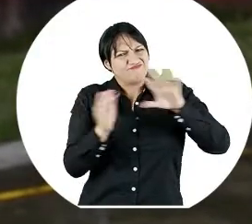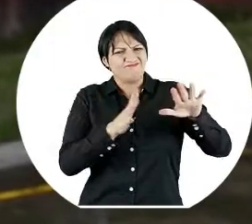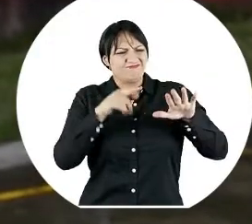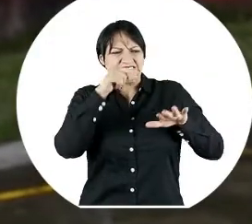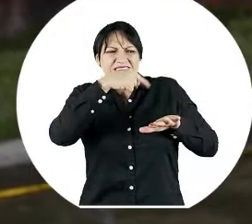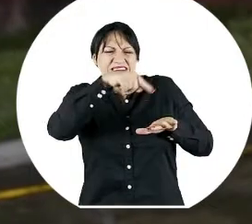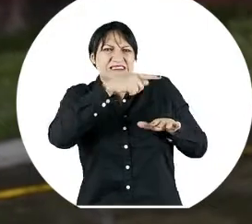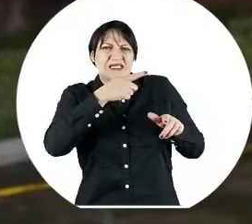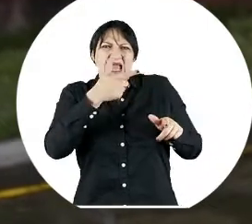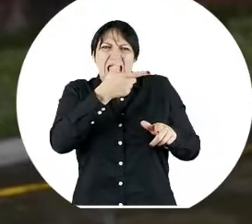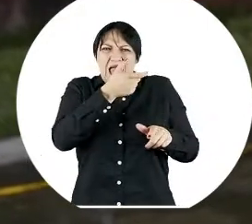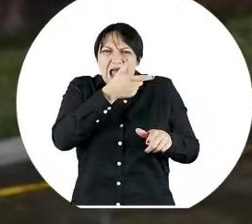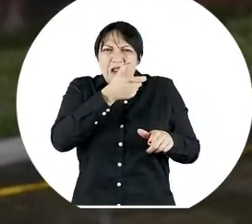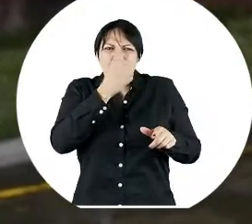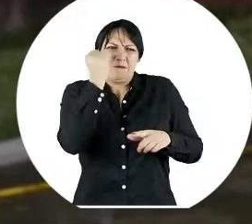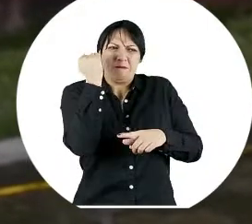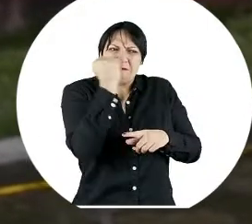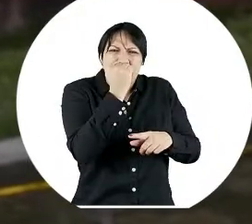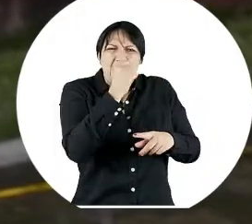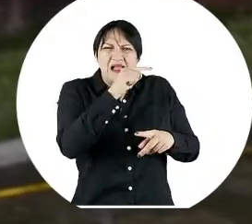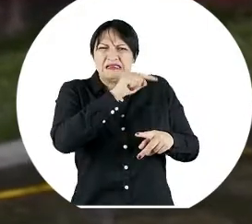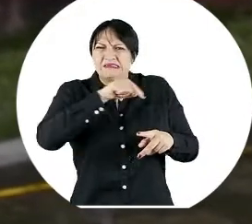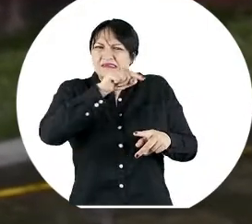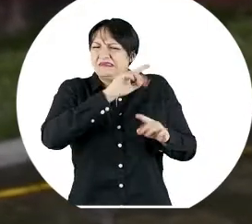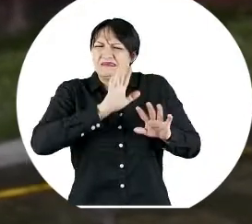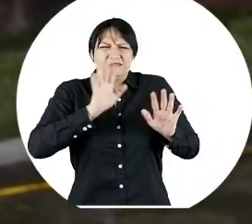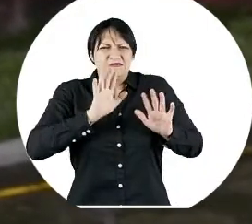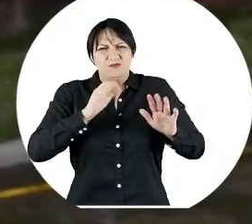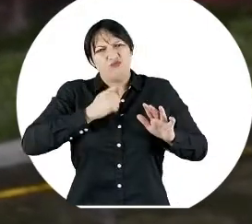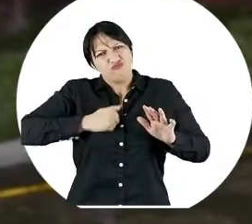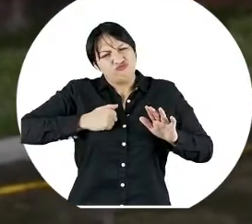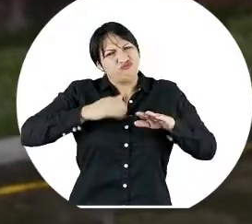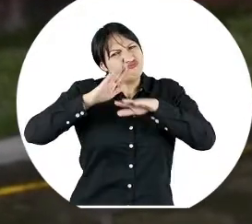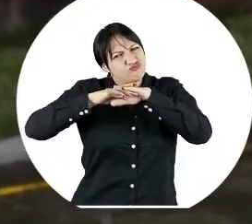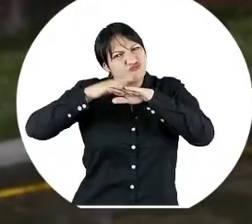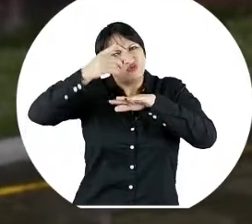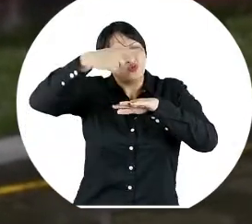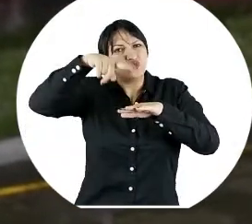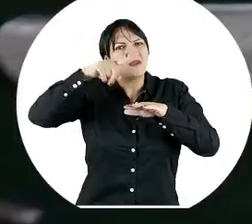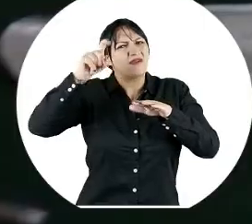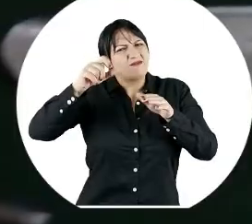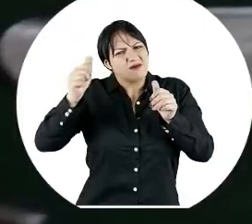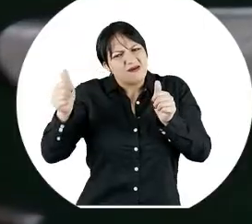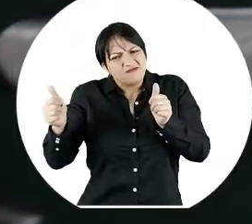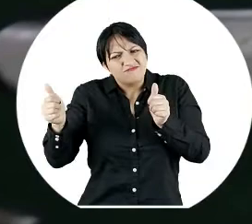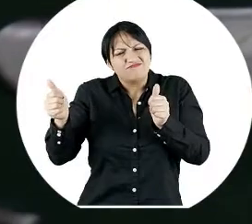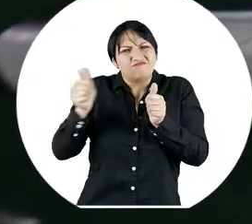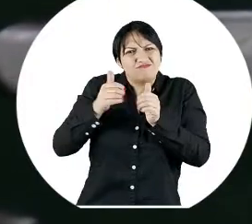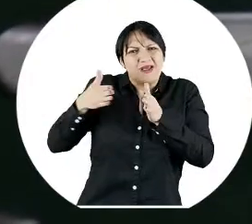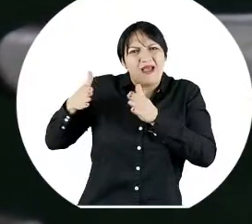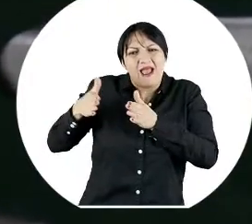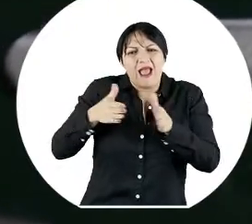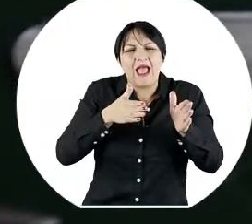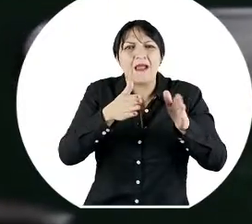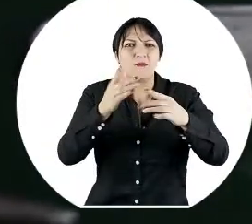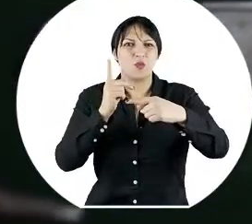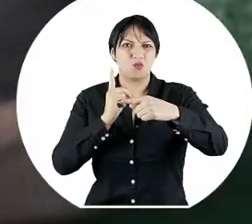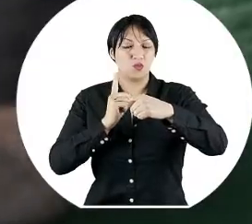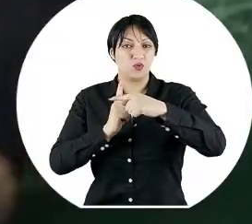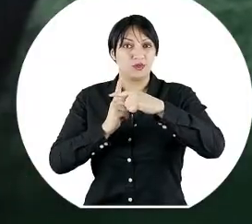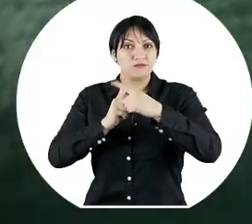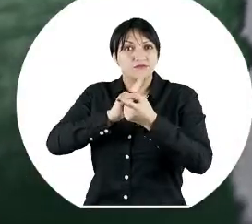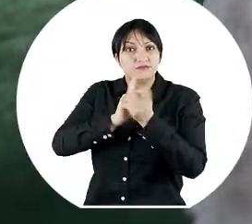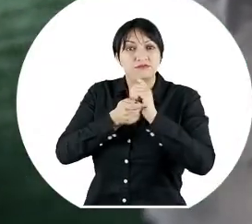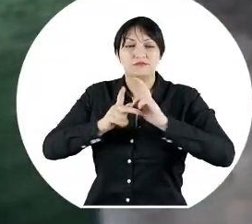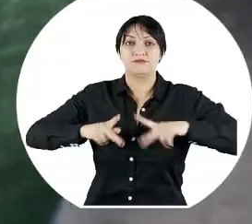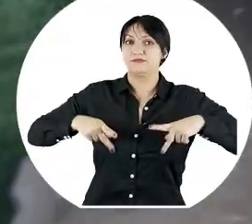dejar estas armas blancas, estas armas de fuego de lado, a irse por el camino del bien,